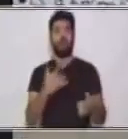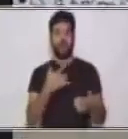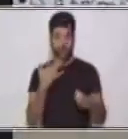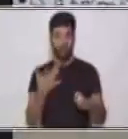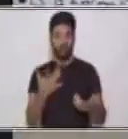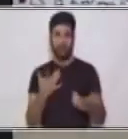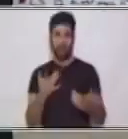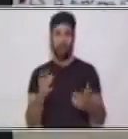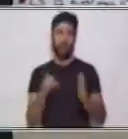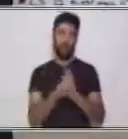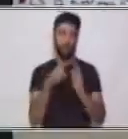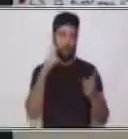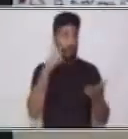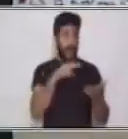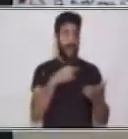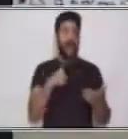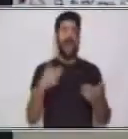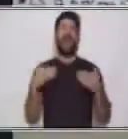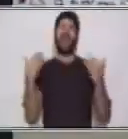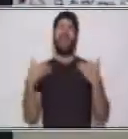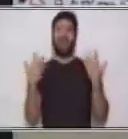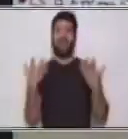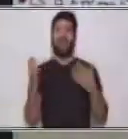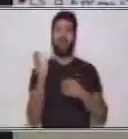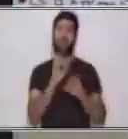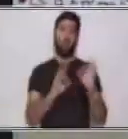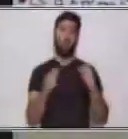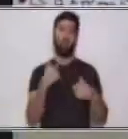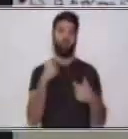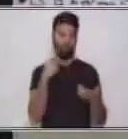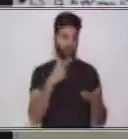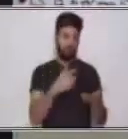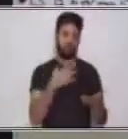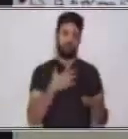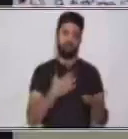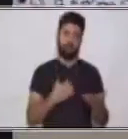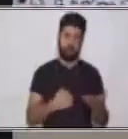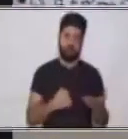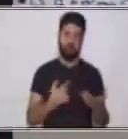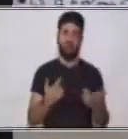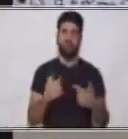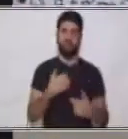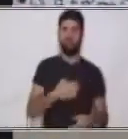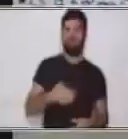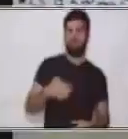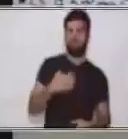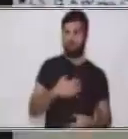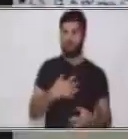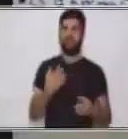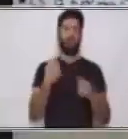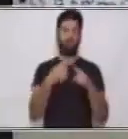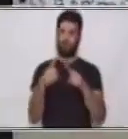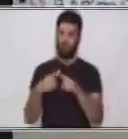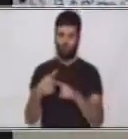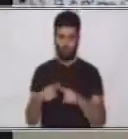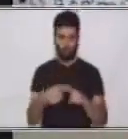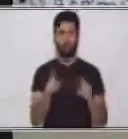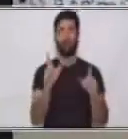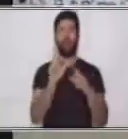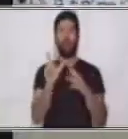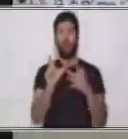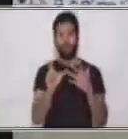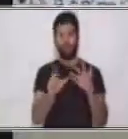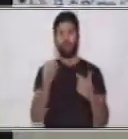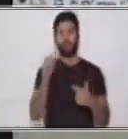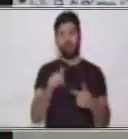vamos a leer algo que nos cause felicidad, posiblemente algo que nos cause tristeza, intriga, en fin, por eso podemos decir que